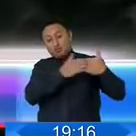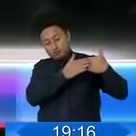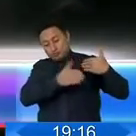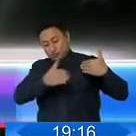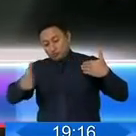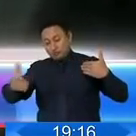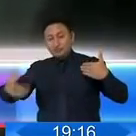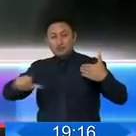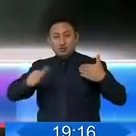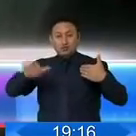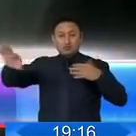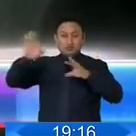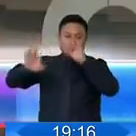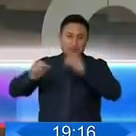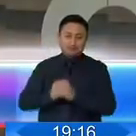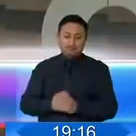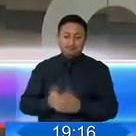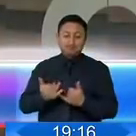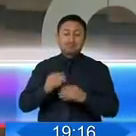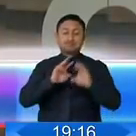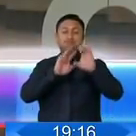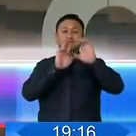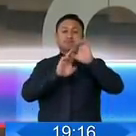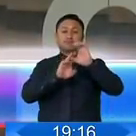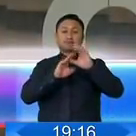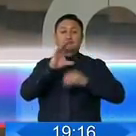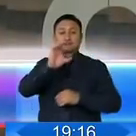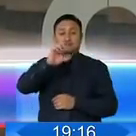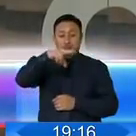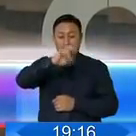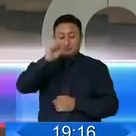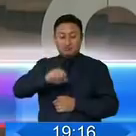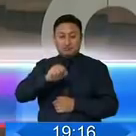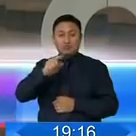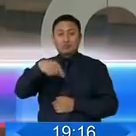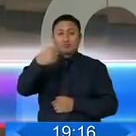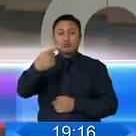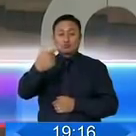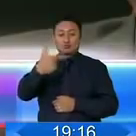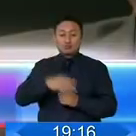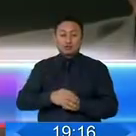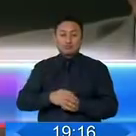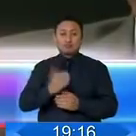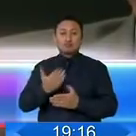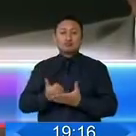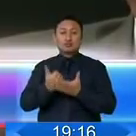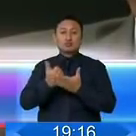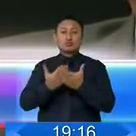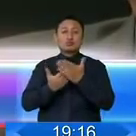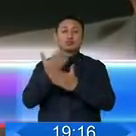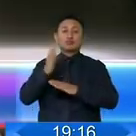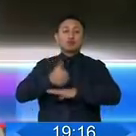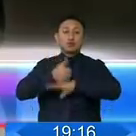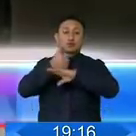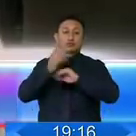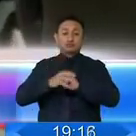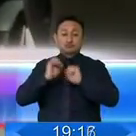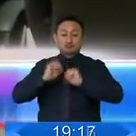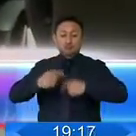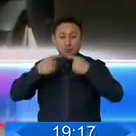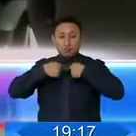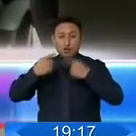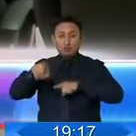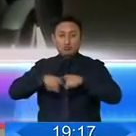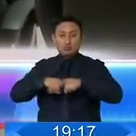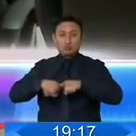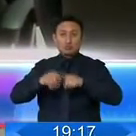sean elegidos. Por el momento, el Consejo Nacional Electoral será el próximo organismo a tener designación de autoridades, pues la convocatoria para el